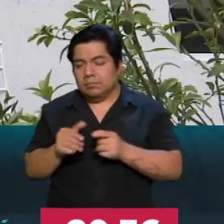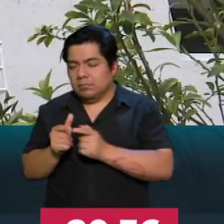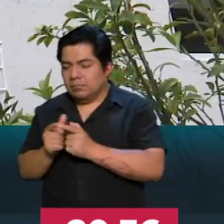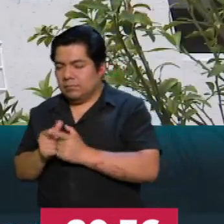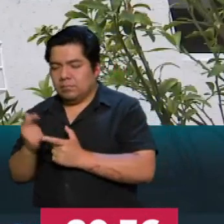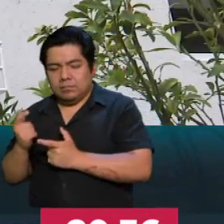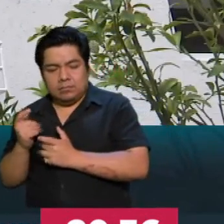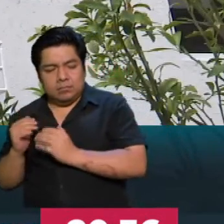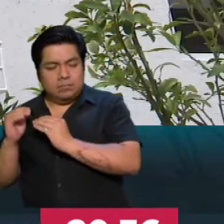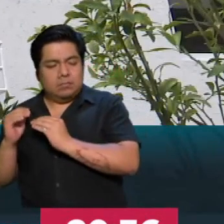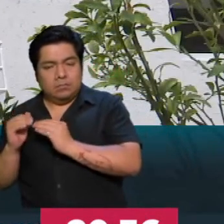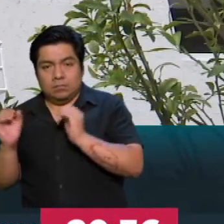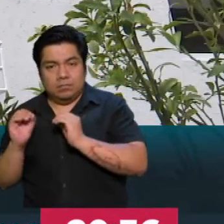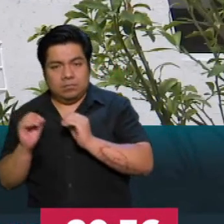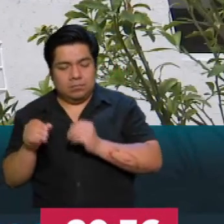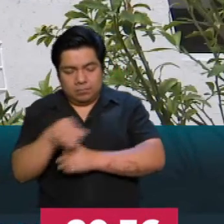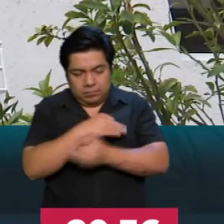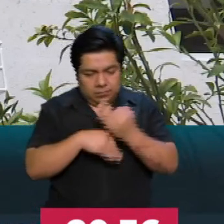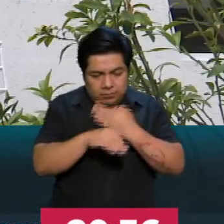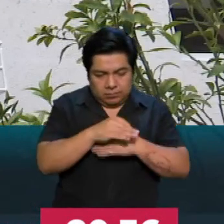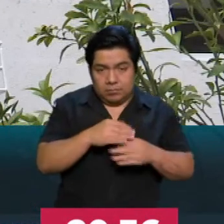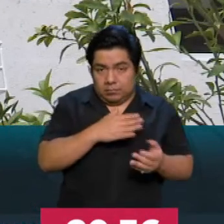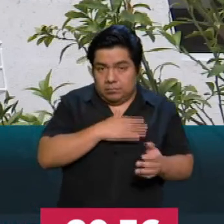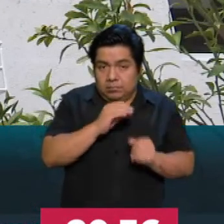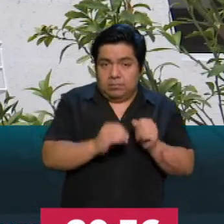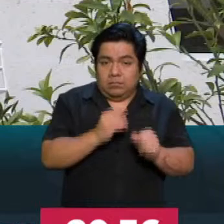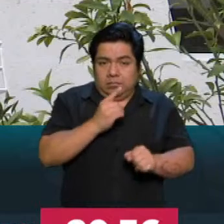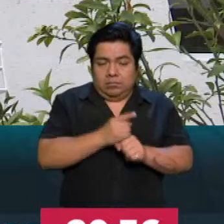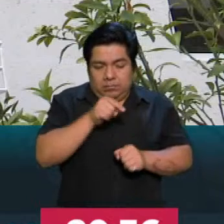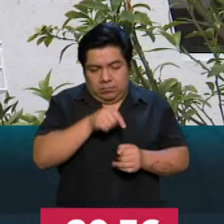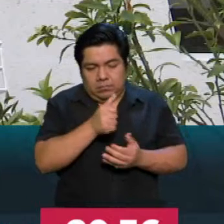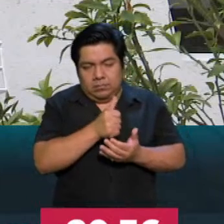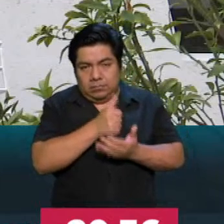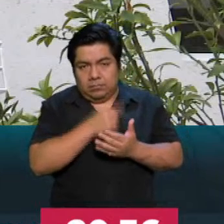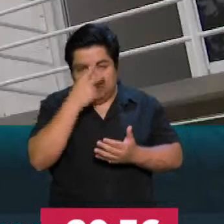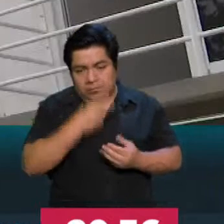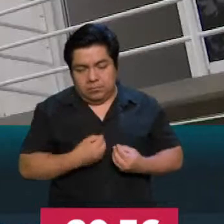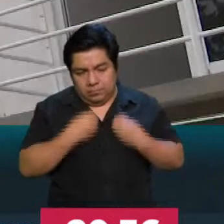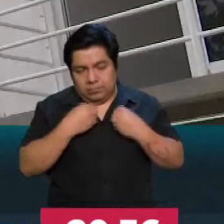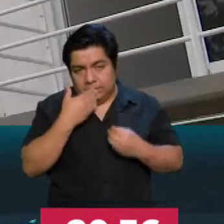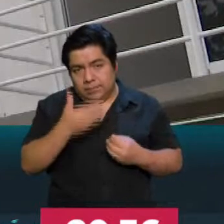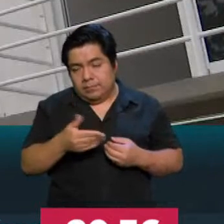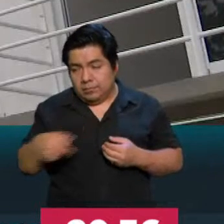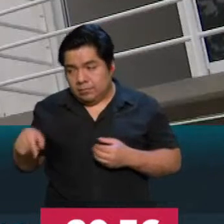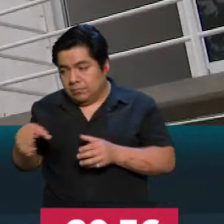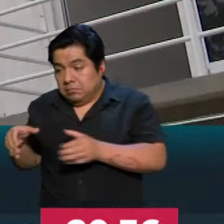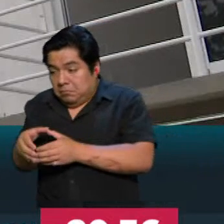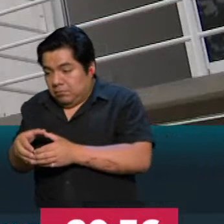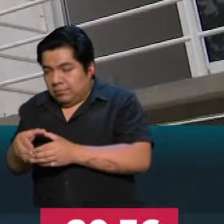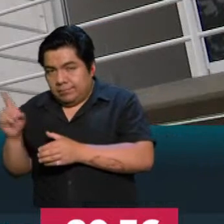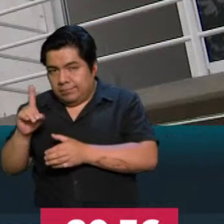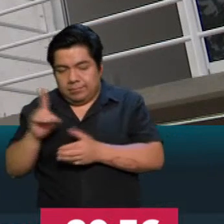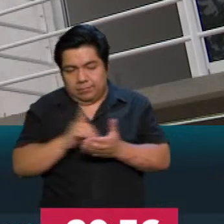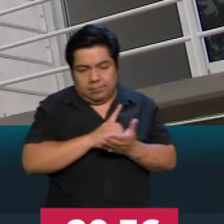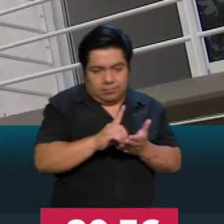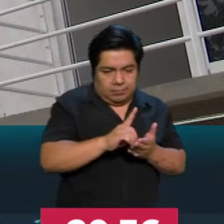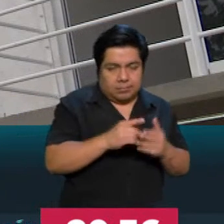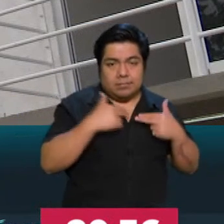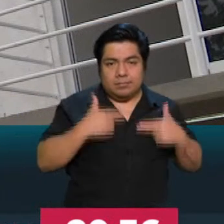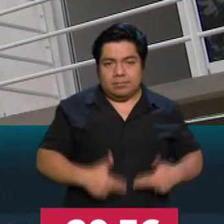privilegio, más bien que la posibilidad de habitar en la Ciudad de México no sea un privilegio, sino un derecho